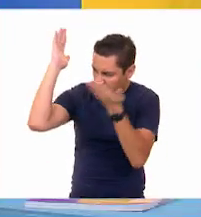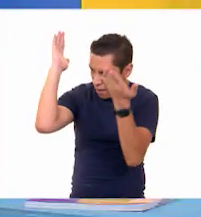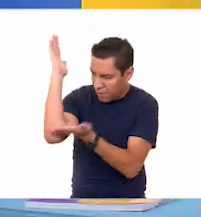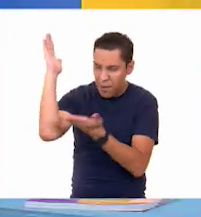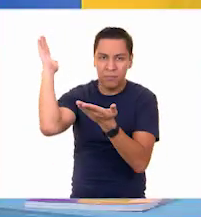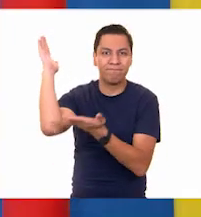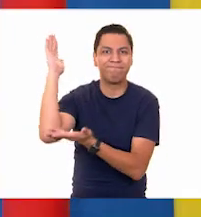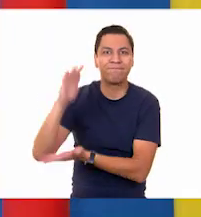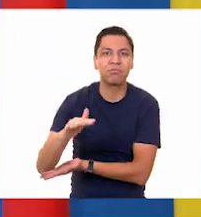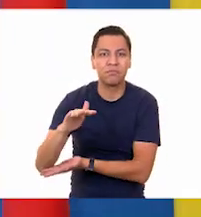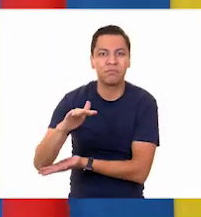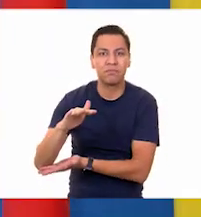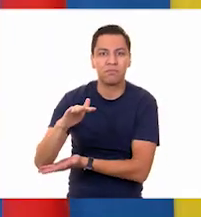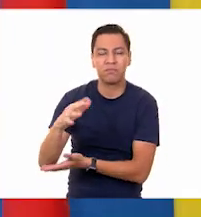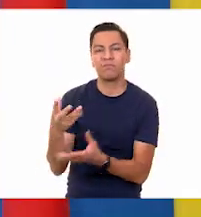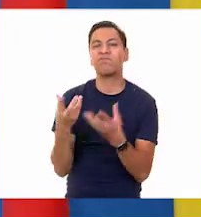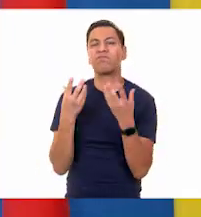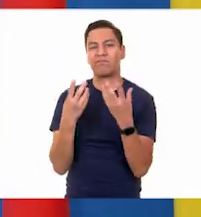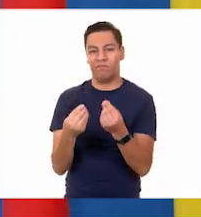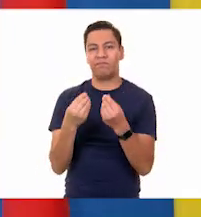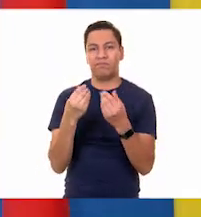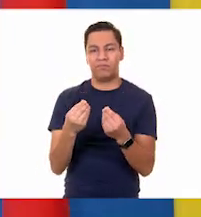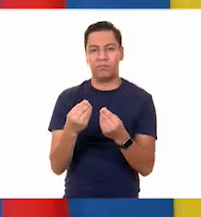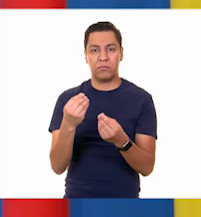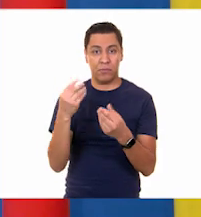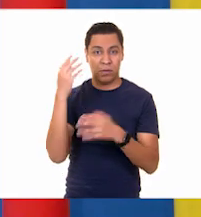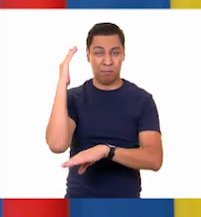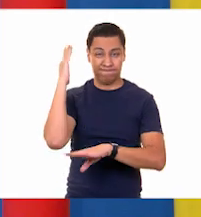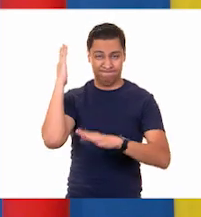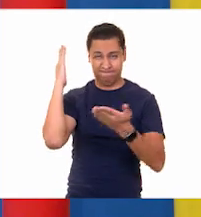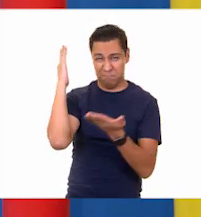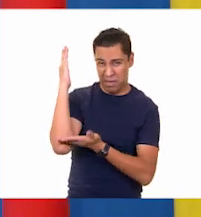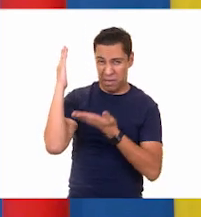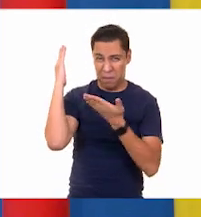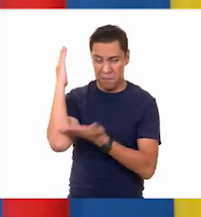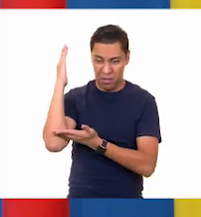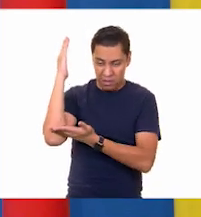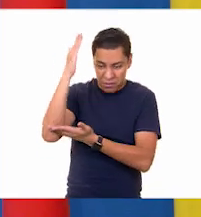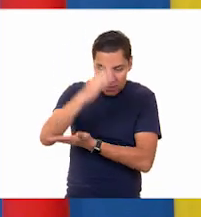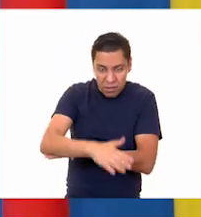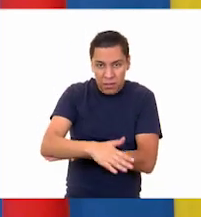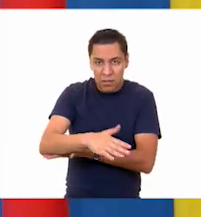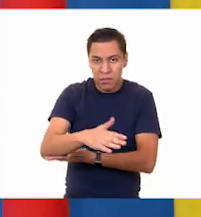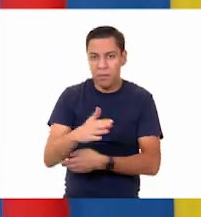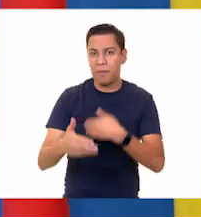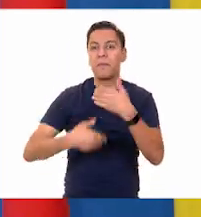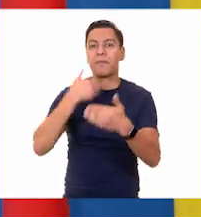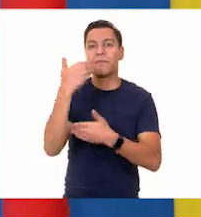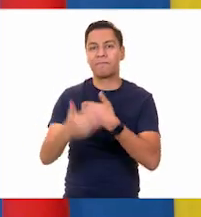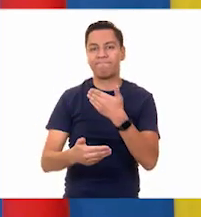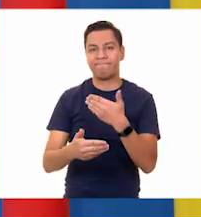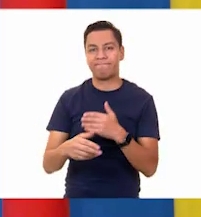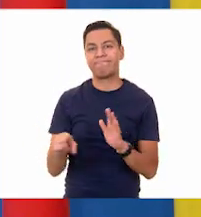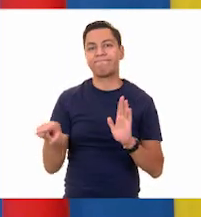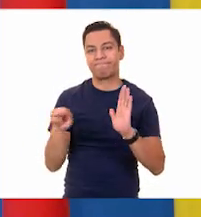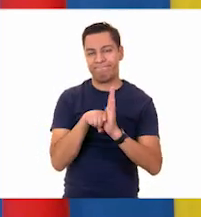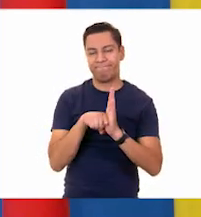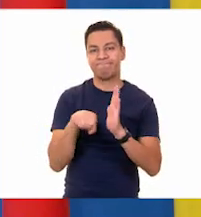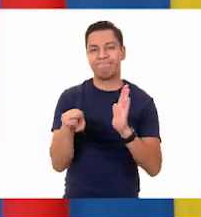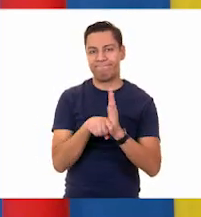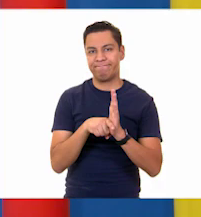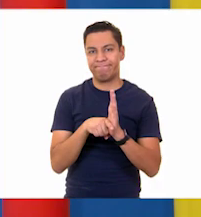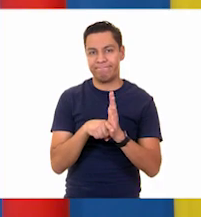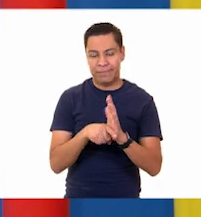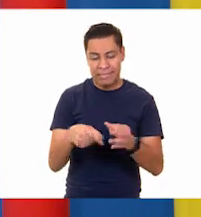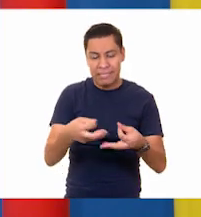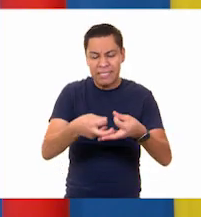parte sí. He escuchado que los procesos de deforestación tienen muchos efectos negativos, que se relacionan con la falta de agua y la erosión